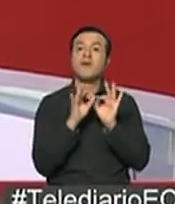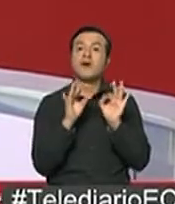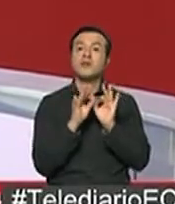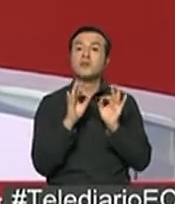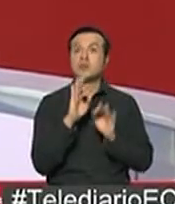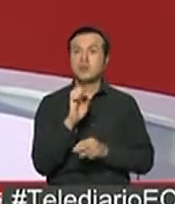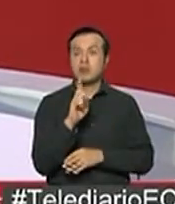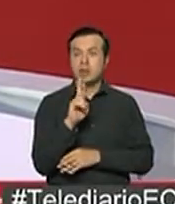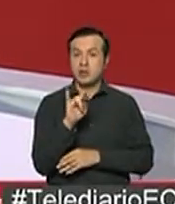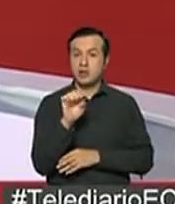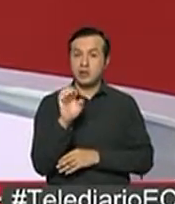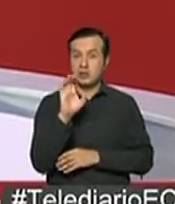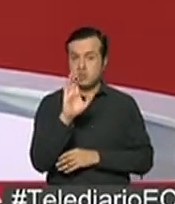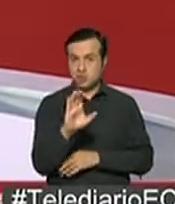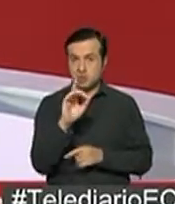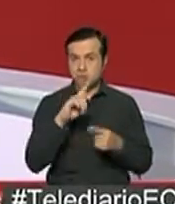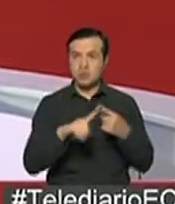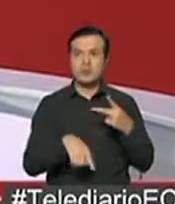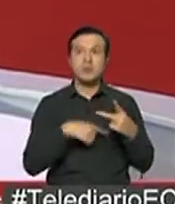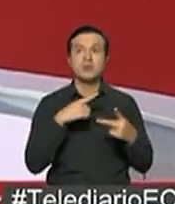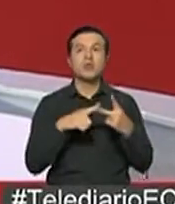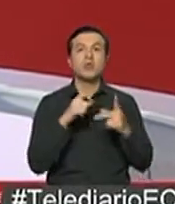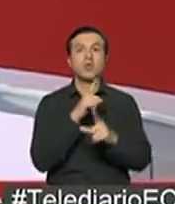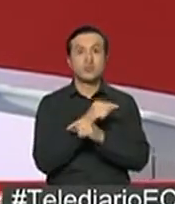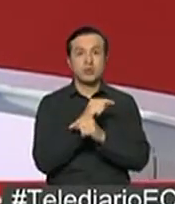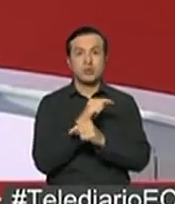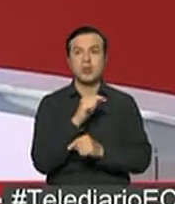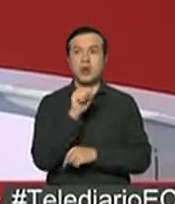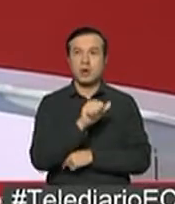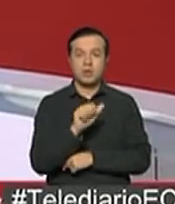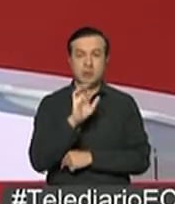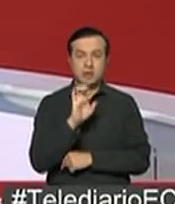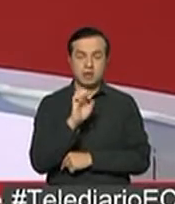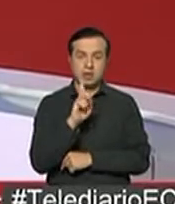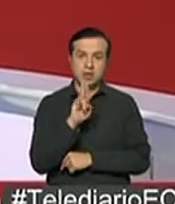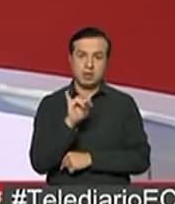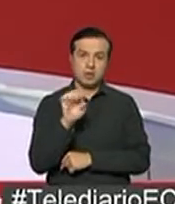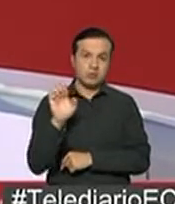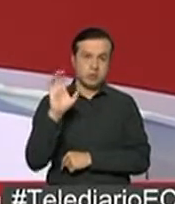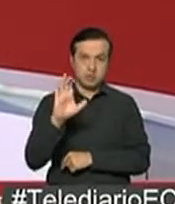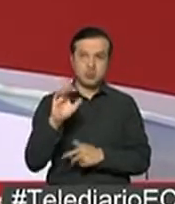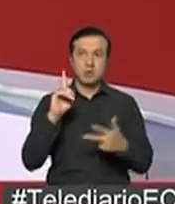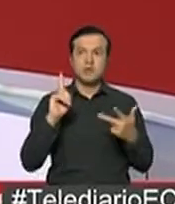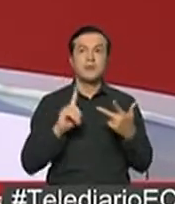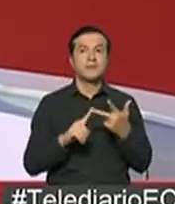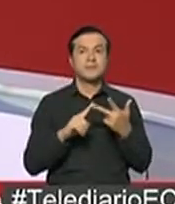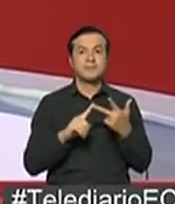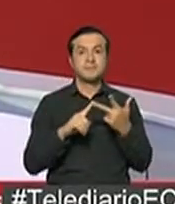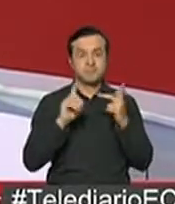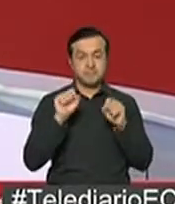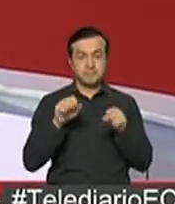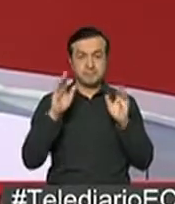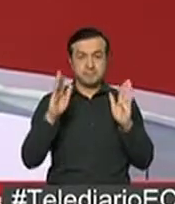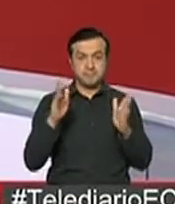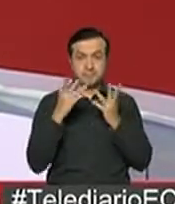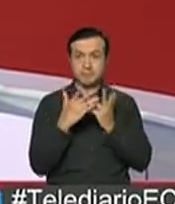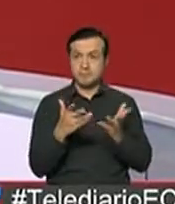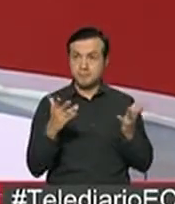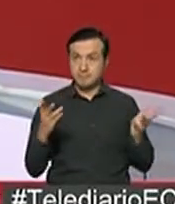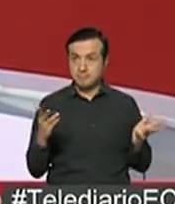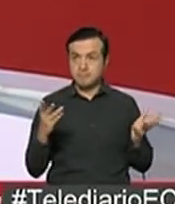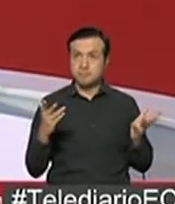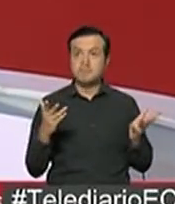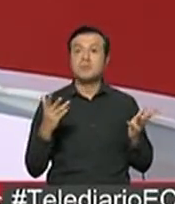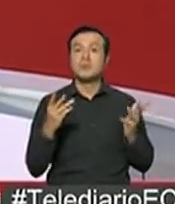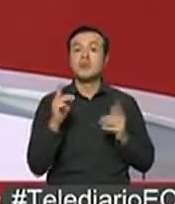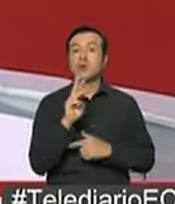encuentra como telediario su guión s en twitter como arroba telediario s y también puedes seguir la transmisión en vivo de este noticiero en